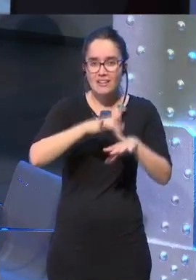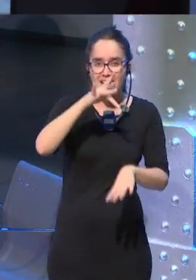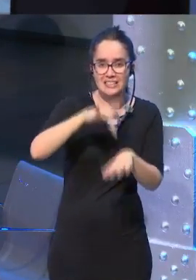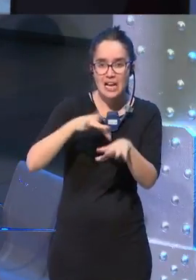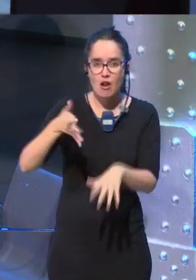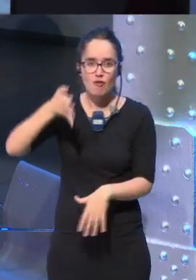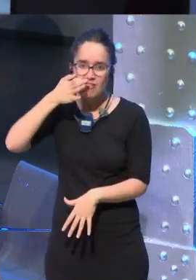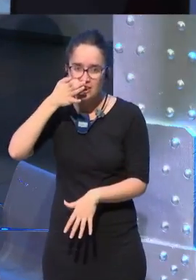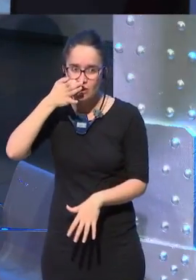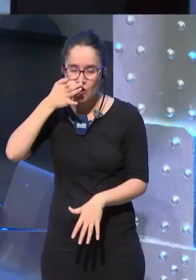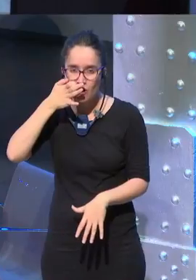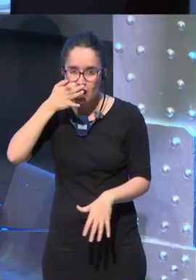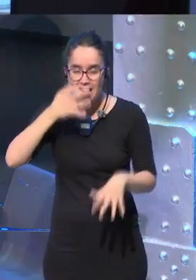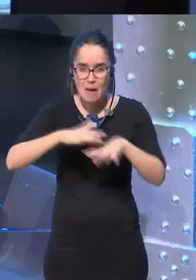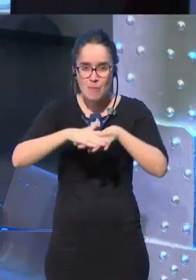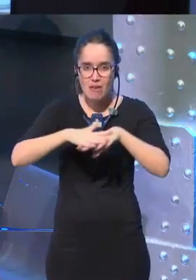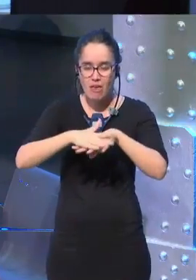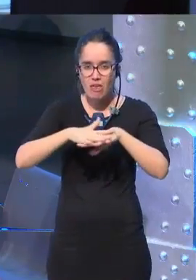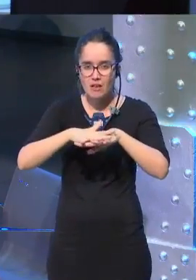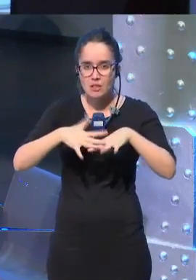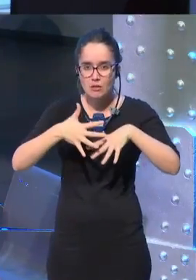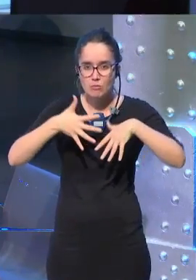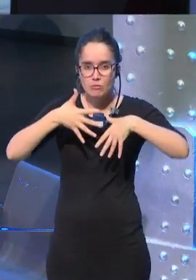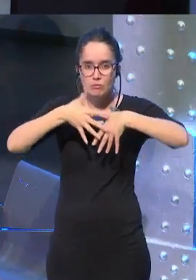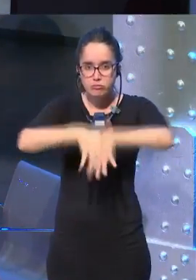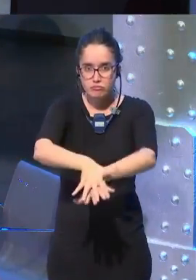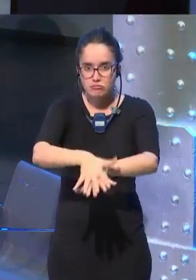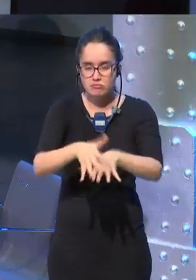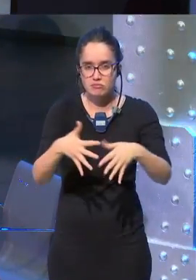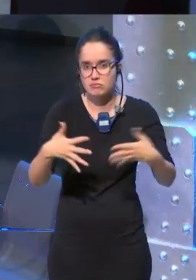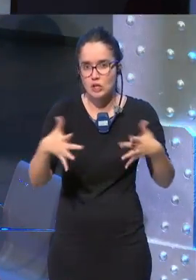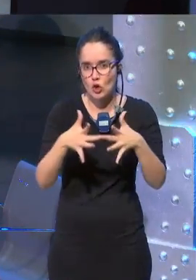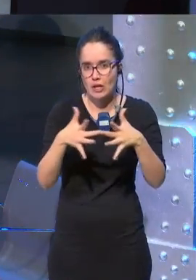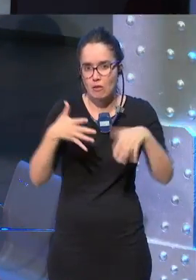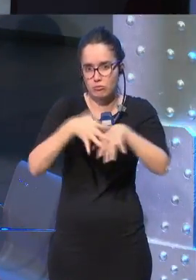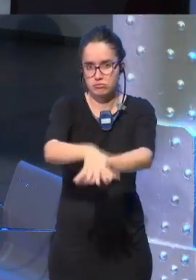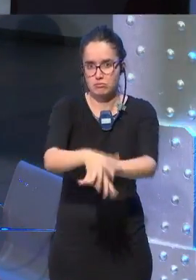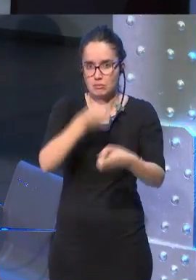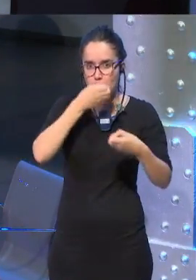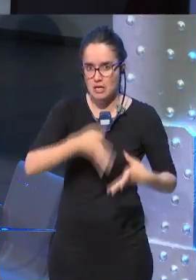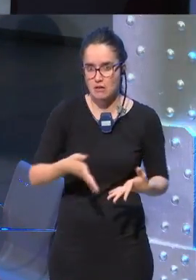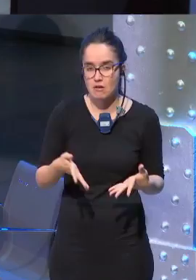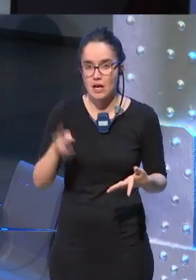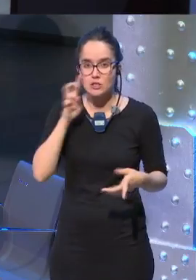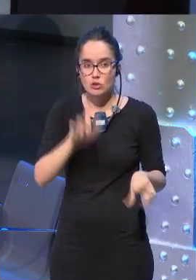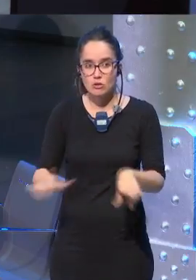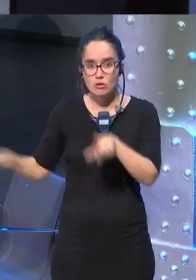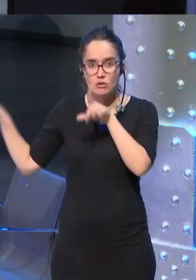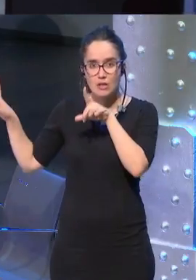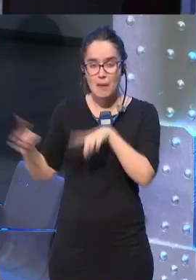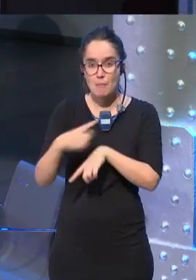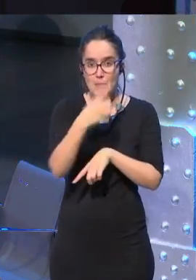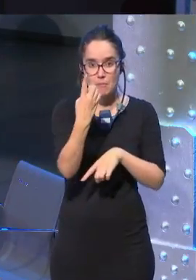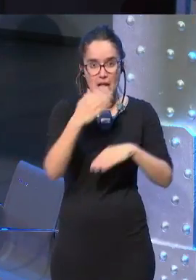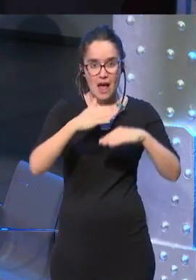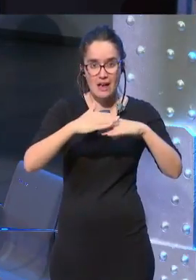y lo físico de la malla están internamente interconectados. Esta es la primera